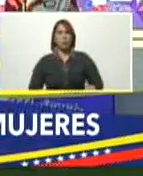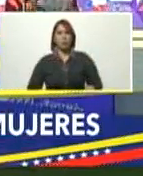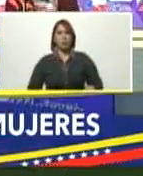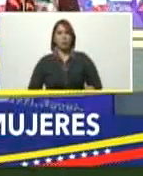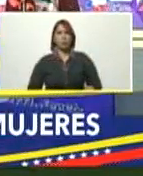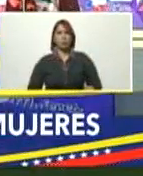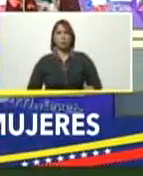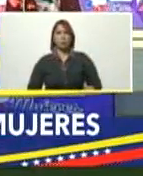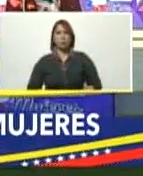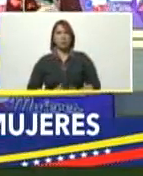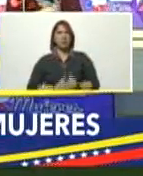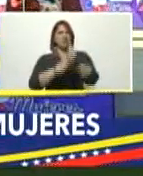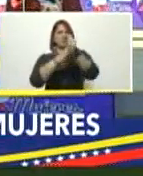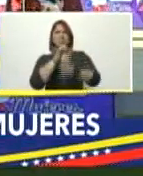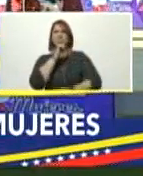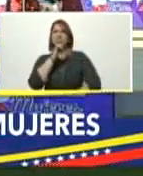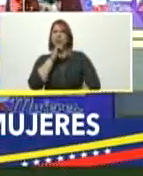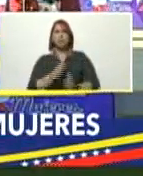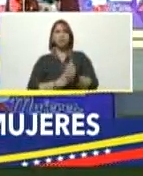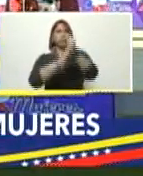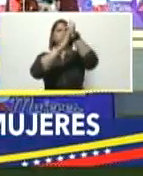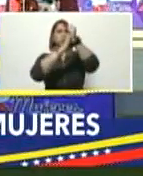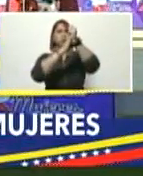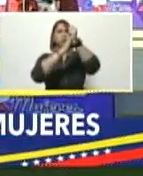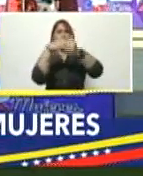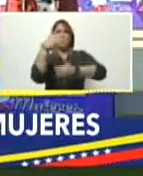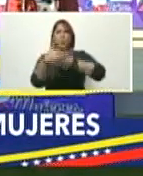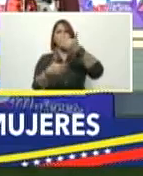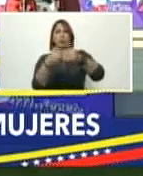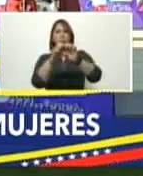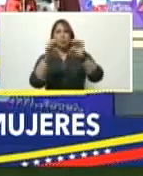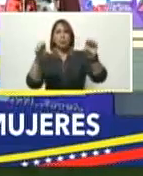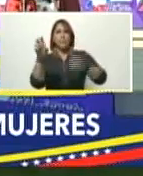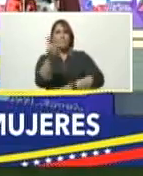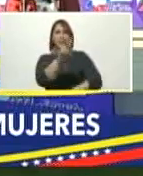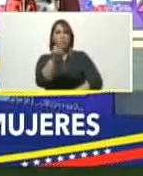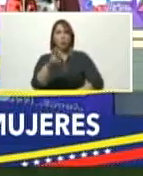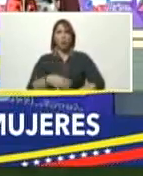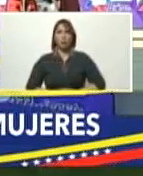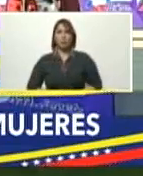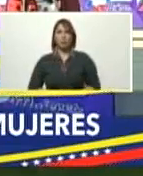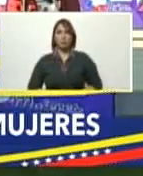lidera? ¿Quién lidera, mejor dicho, el proceso educativo en Venezuela?